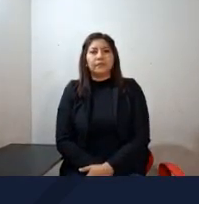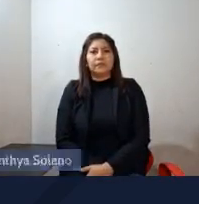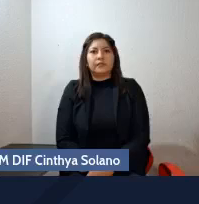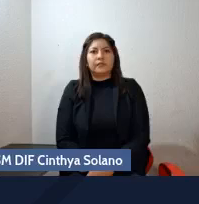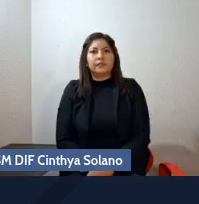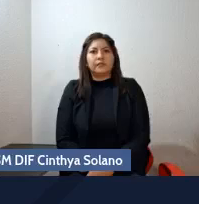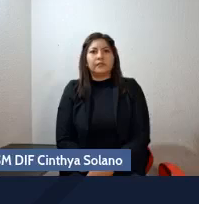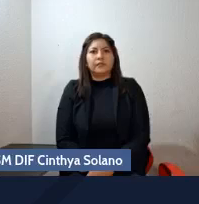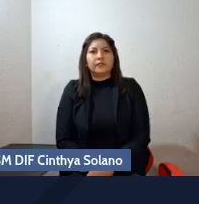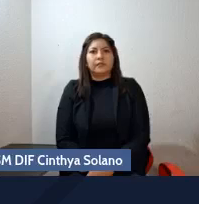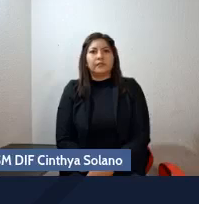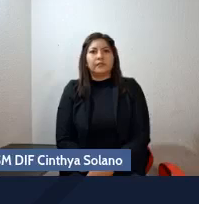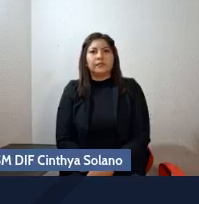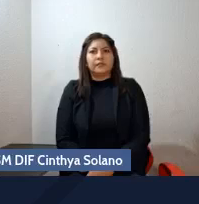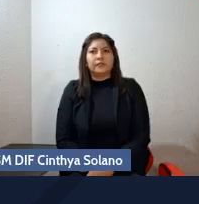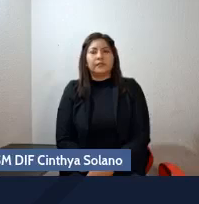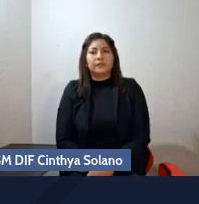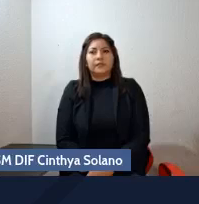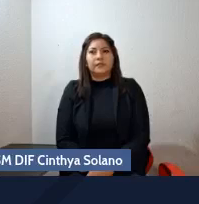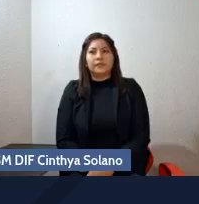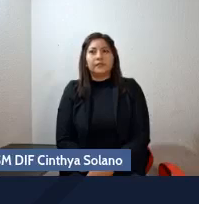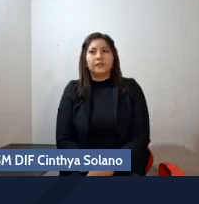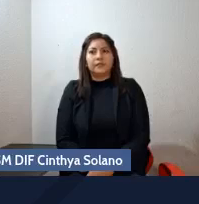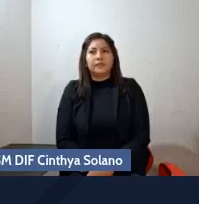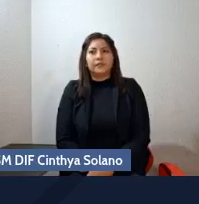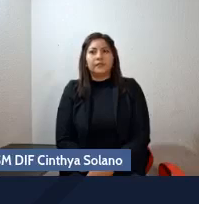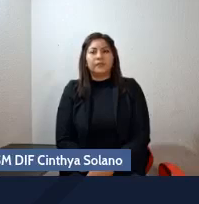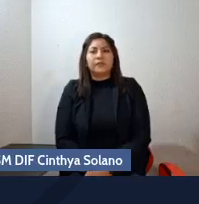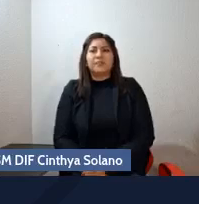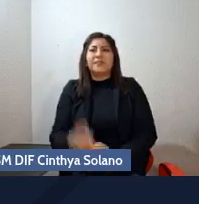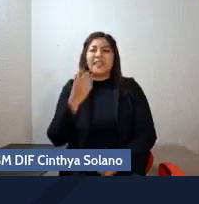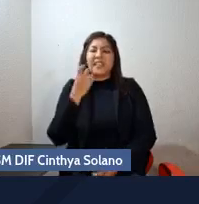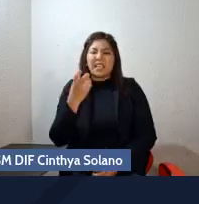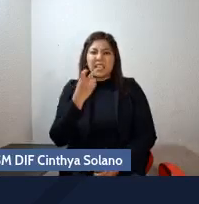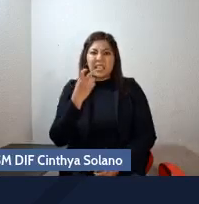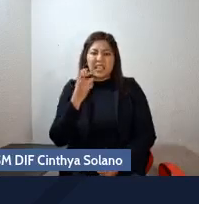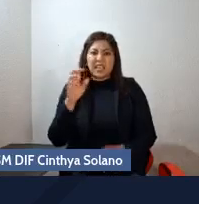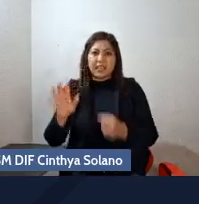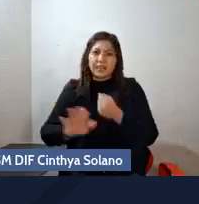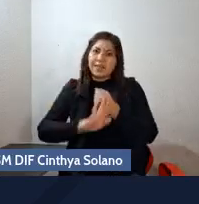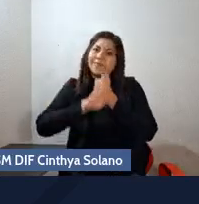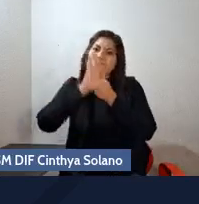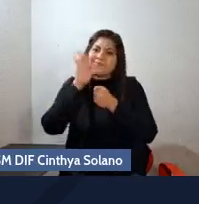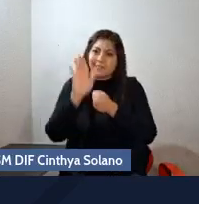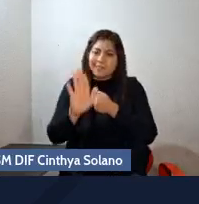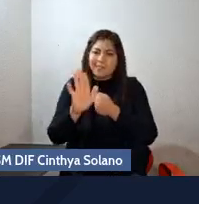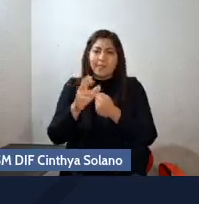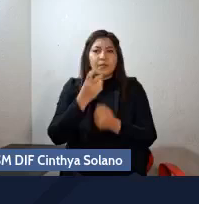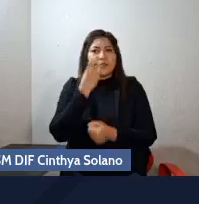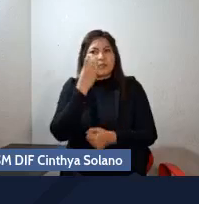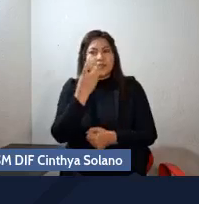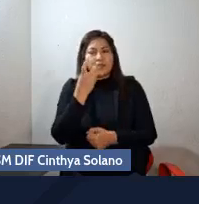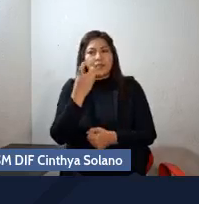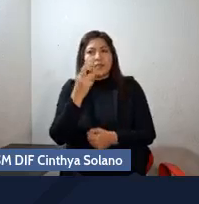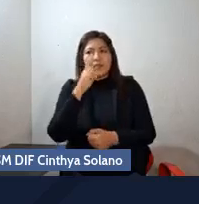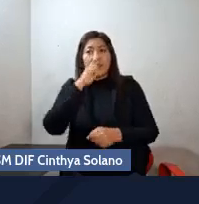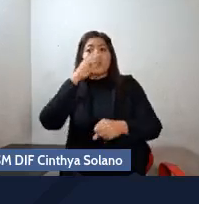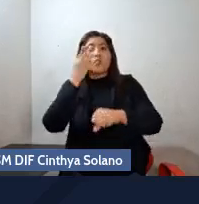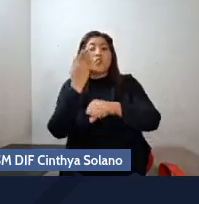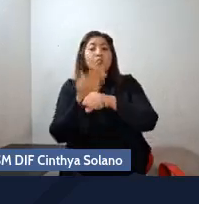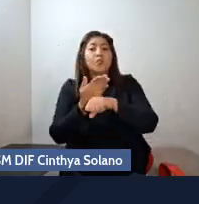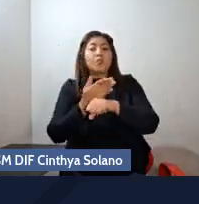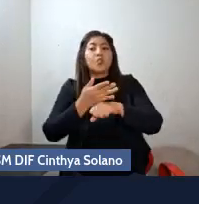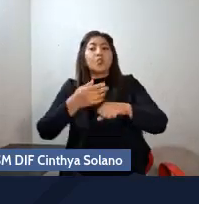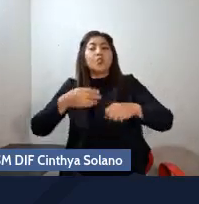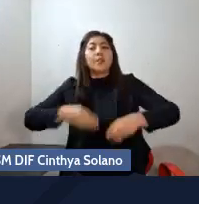Y bueno, pues es justo lo que debemos evitar, y bueno, pues como les decíamos, bueno, eso nos corresponde a los que en vida pues somos propietarios, bueno,